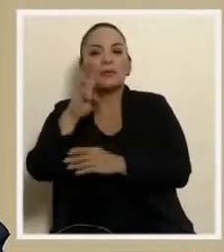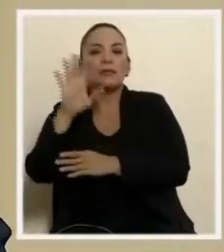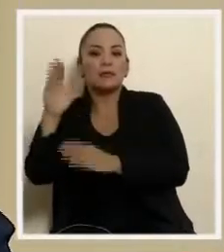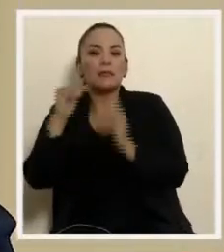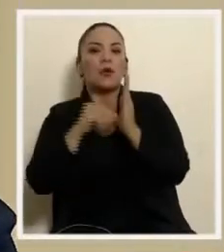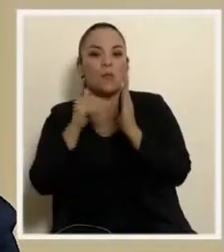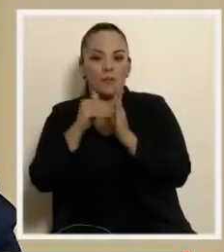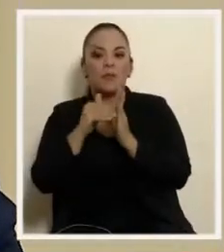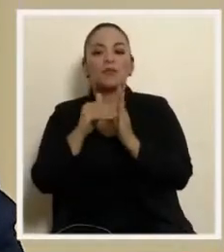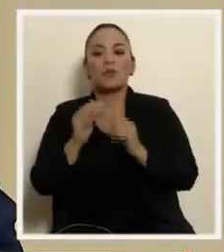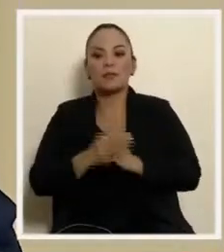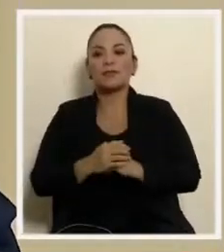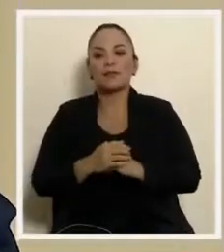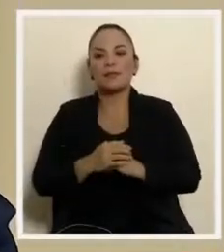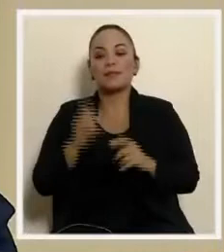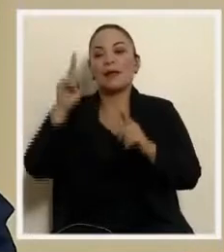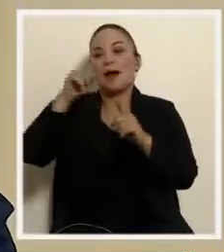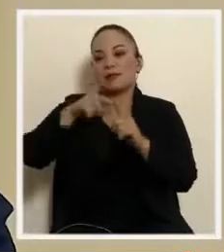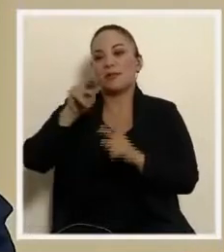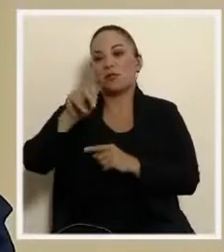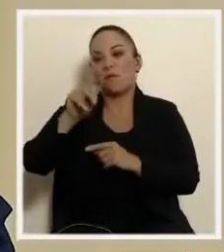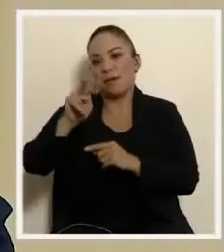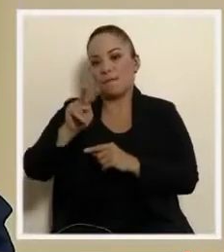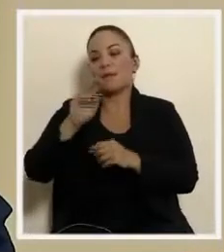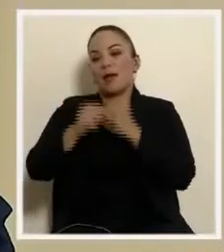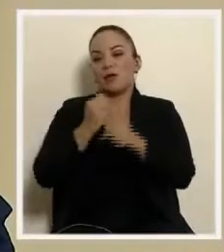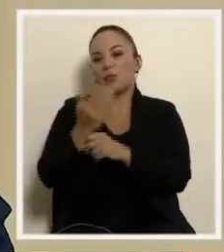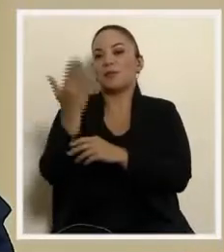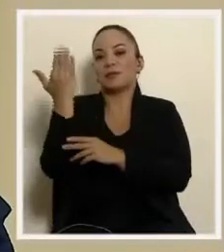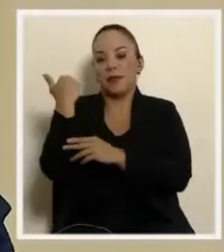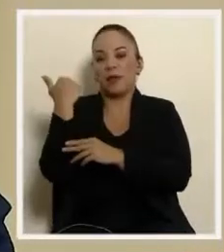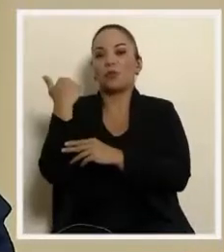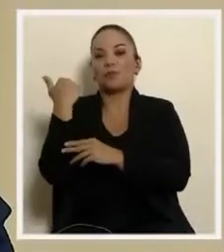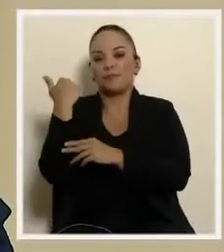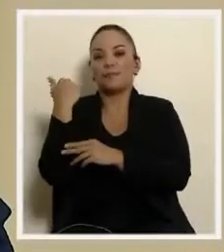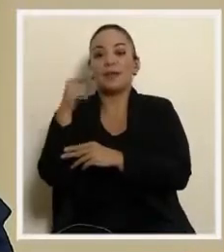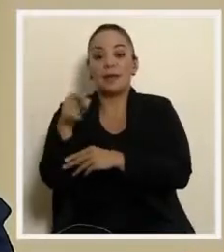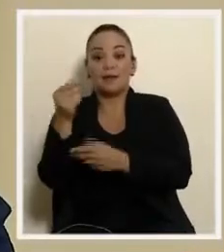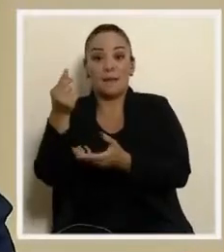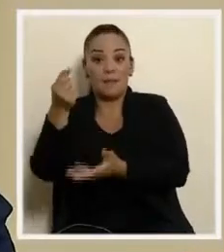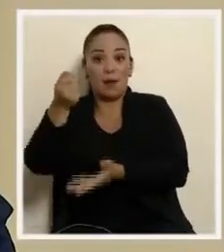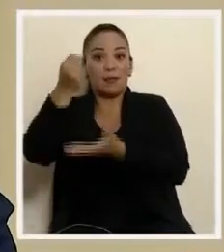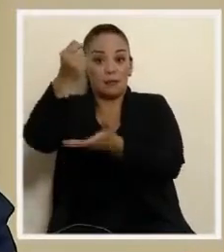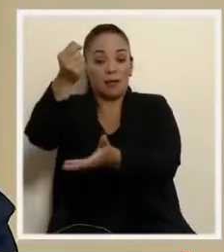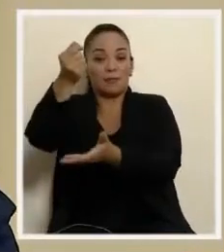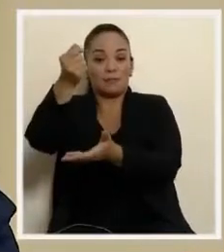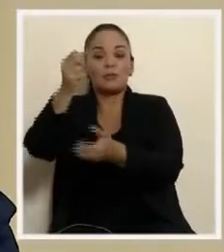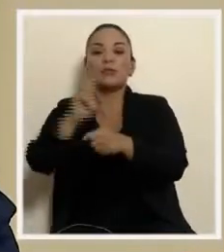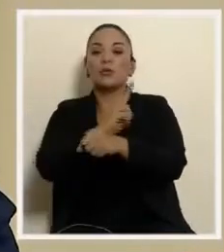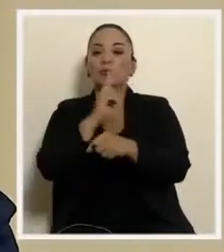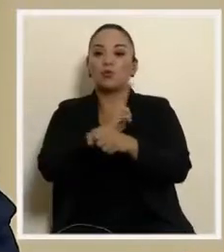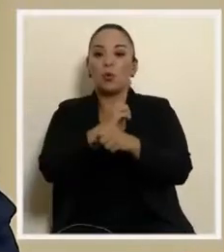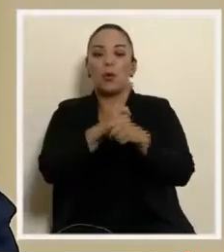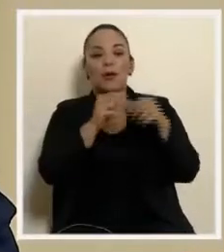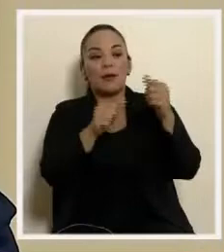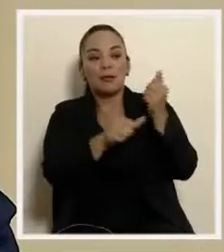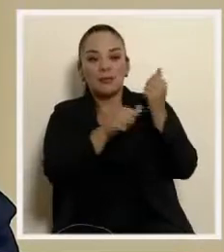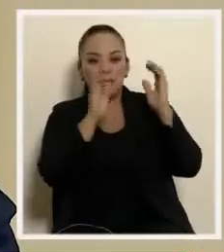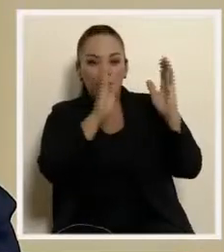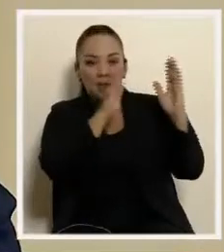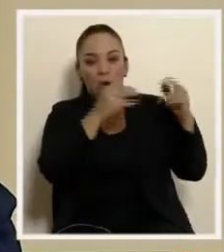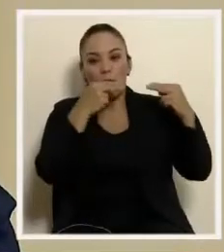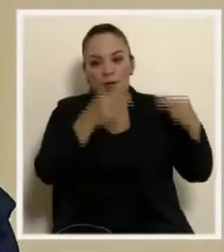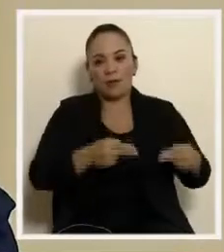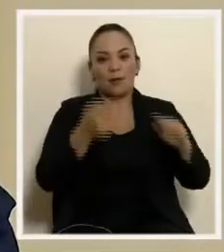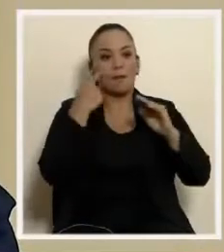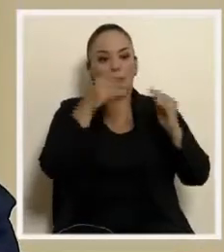1.065 millones hasta noviembre del año pasado y eso se invirtió completamente en asistencia humanitaria para la población.